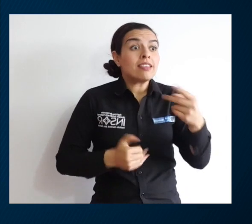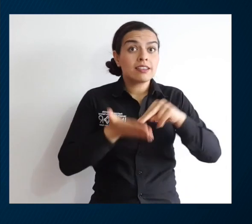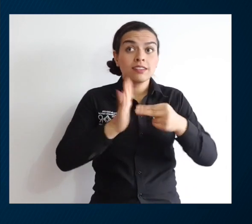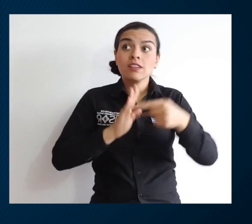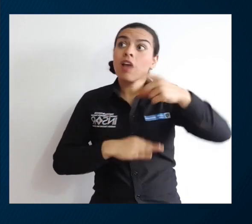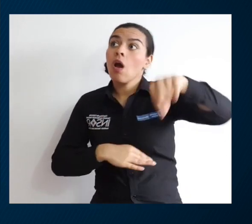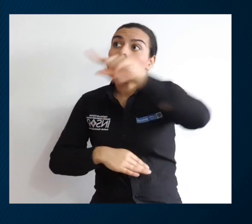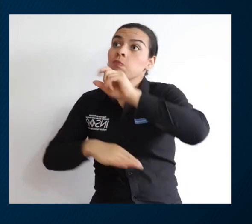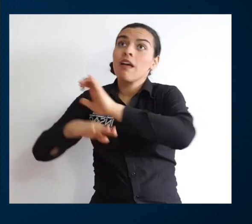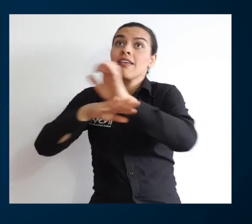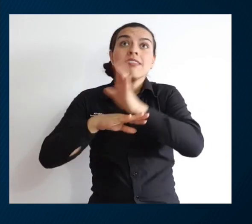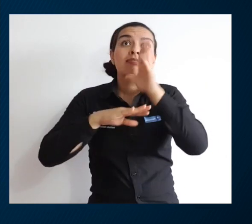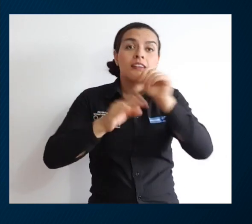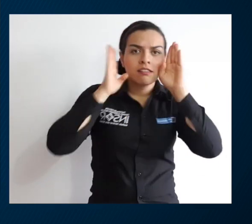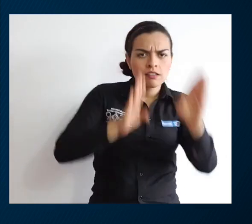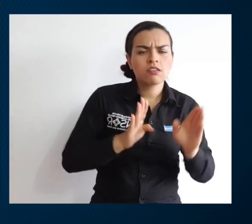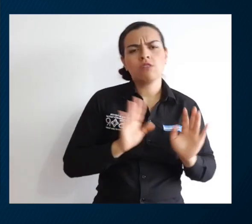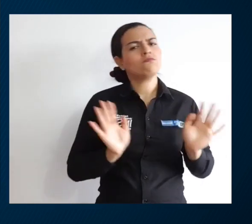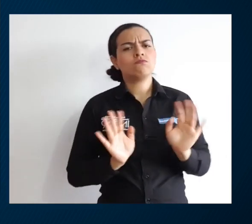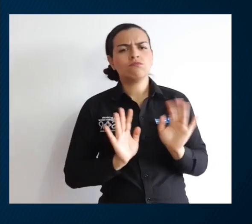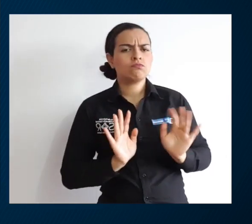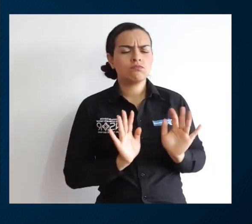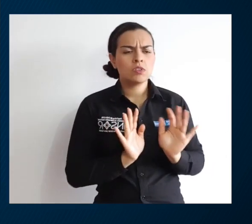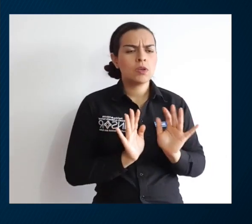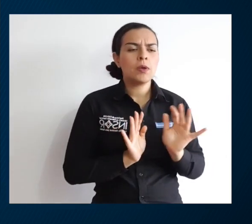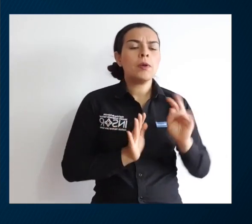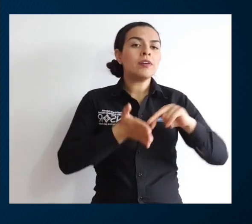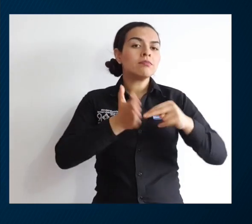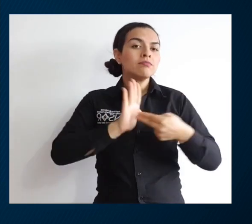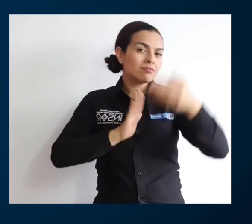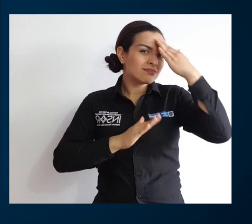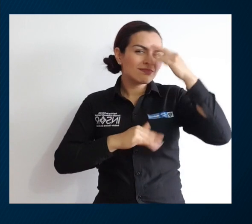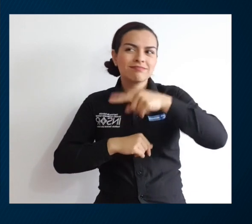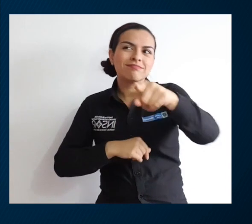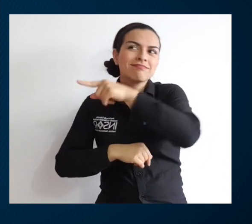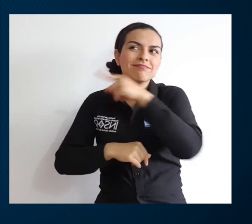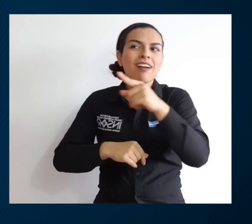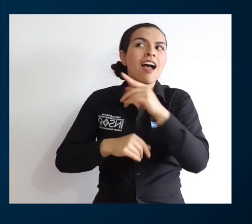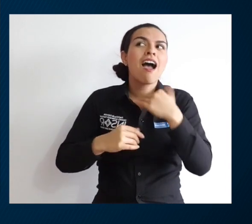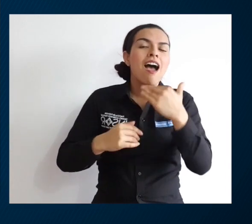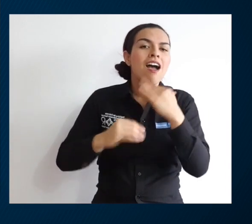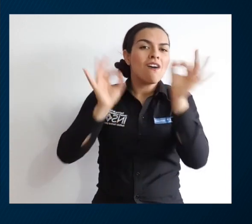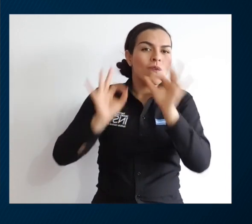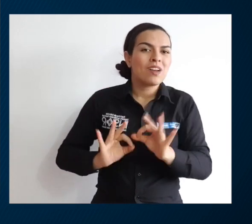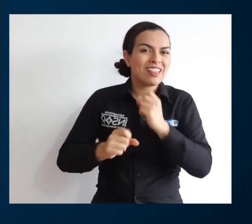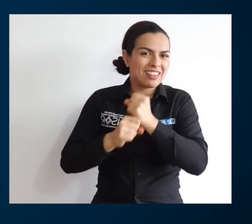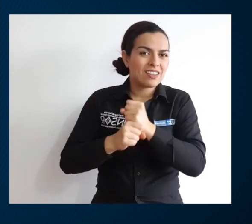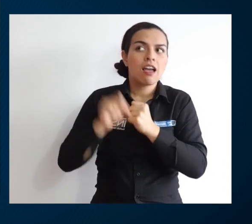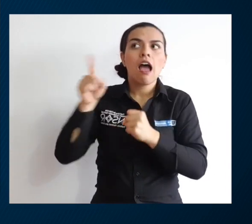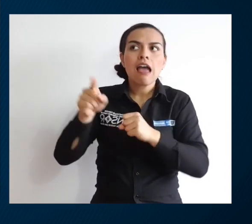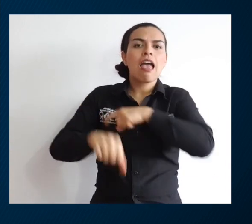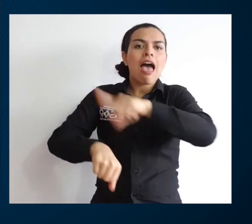forma de responder de manera inmediata. Yo no estoy queriendo decir que los demás sectores no hayan respondido, lo que pasa es que dentro de sus